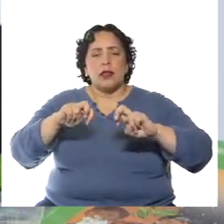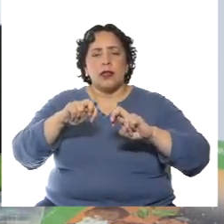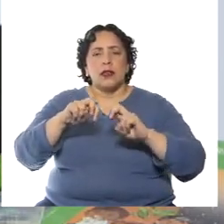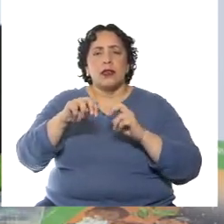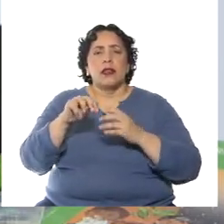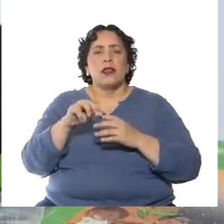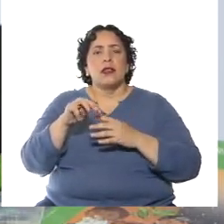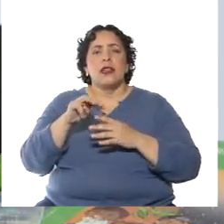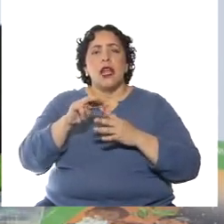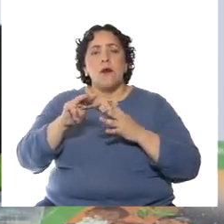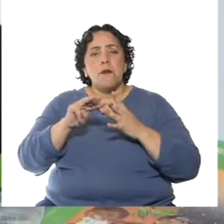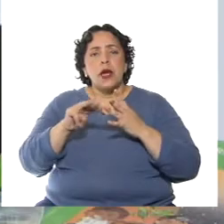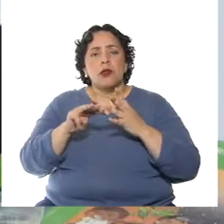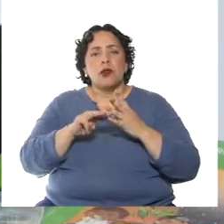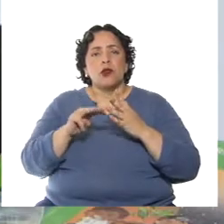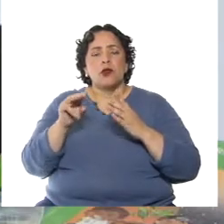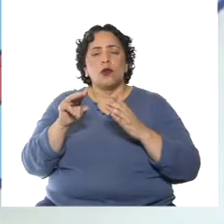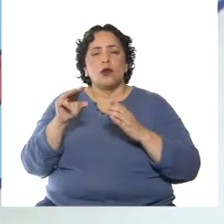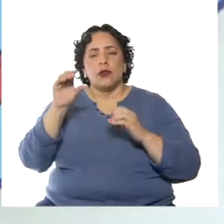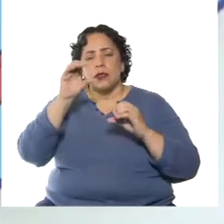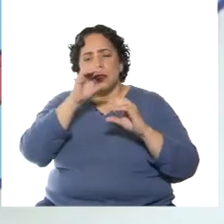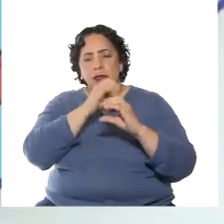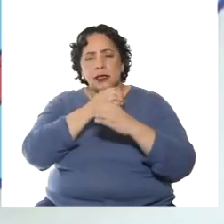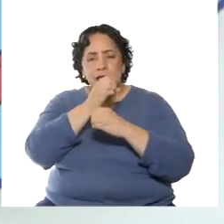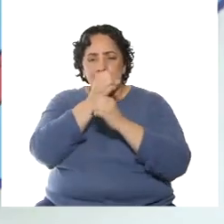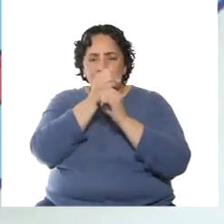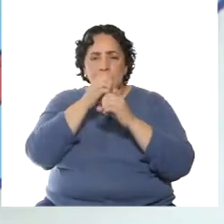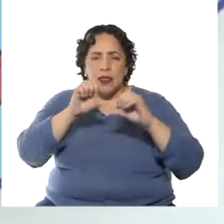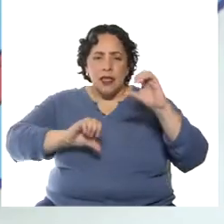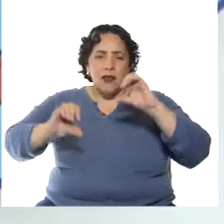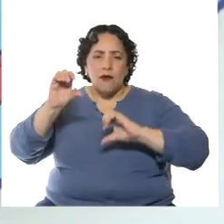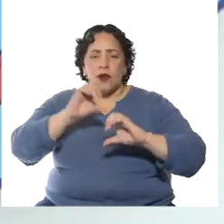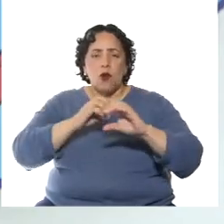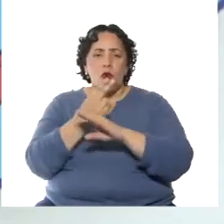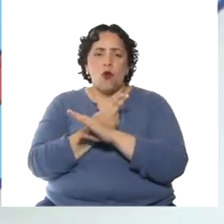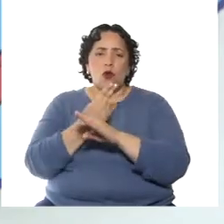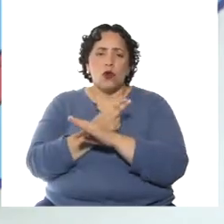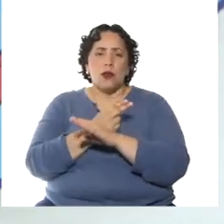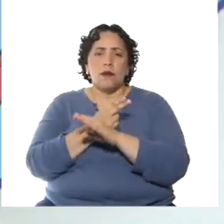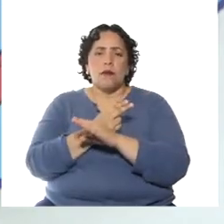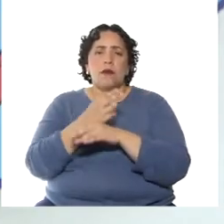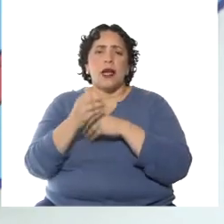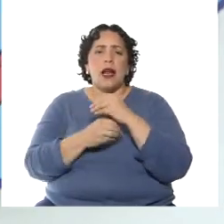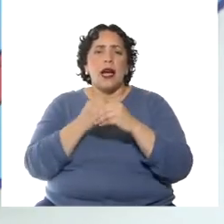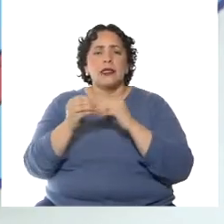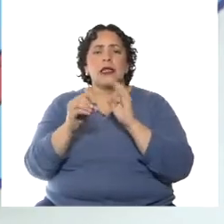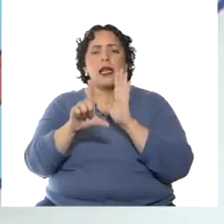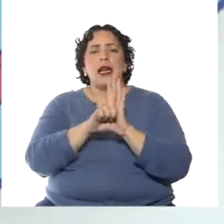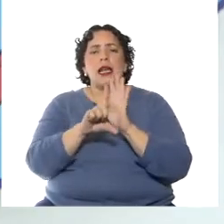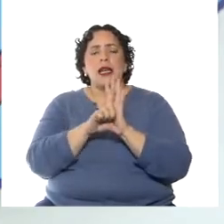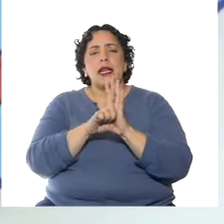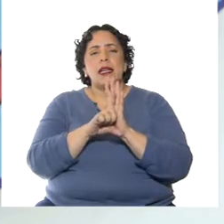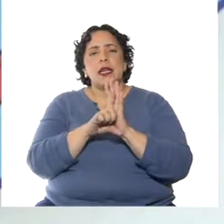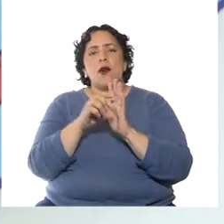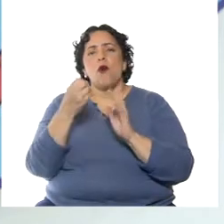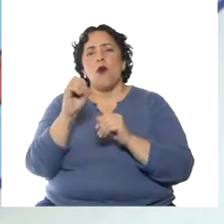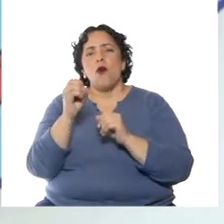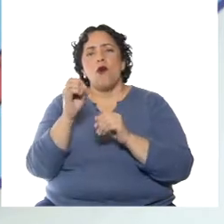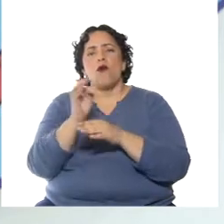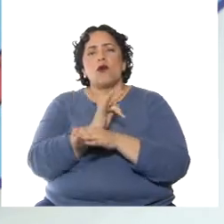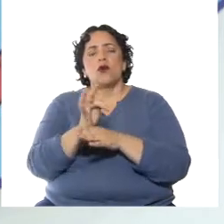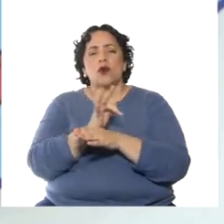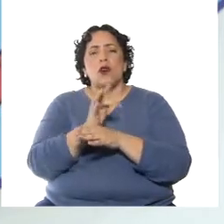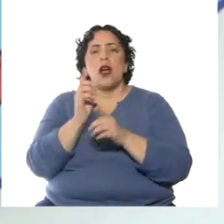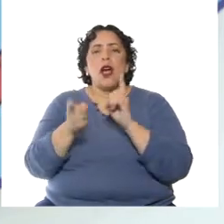el método científico, Heiler. Que es una herramienta que usan los científicos para formular leyes o teorías sobre el